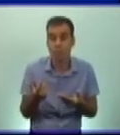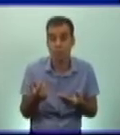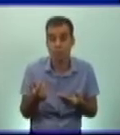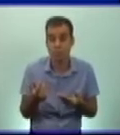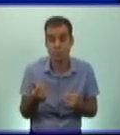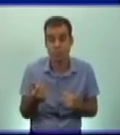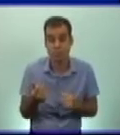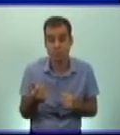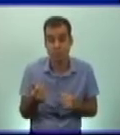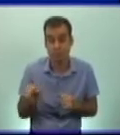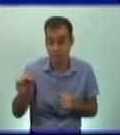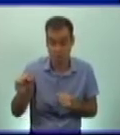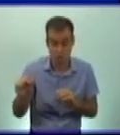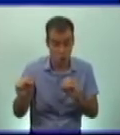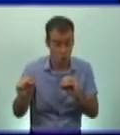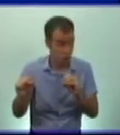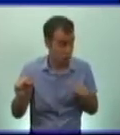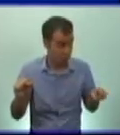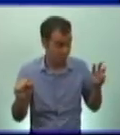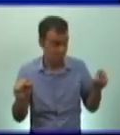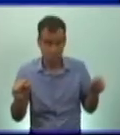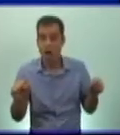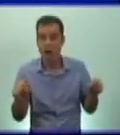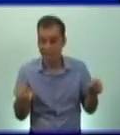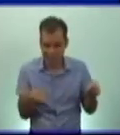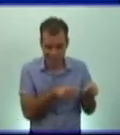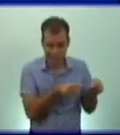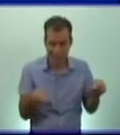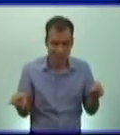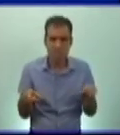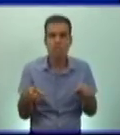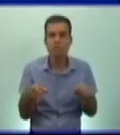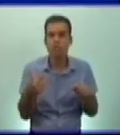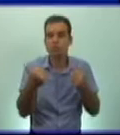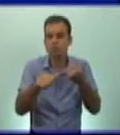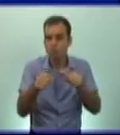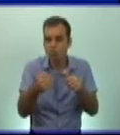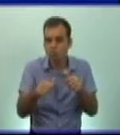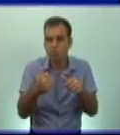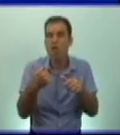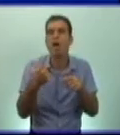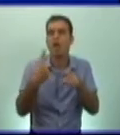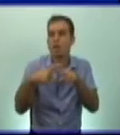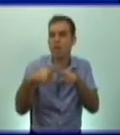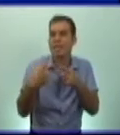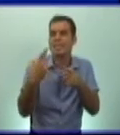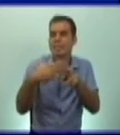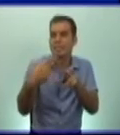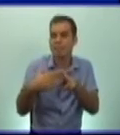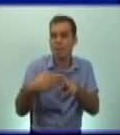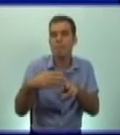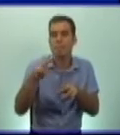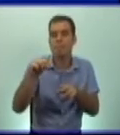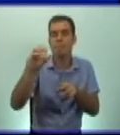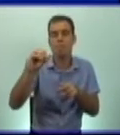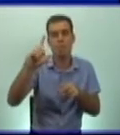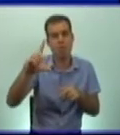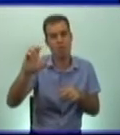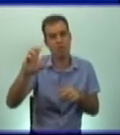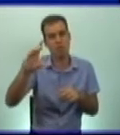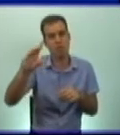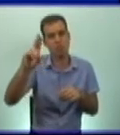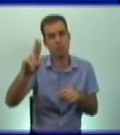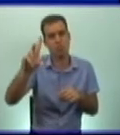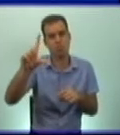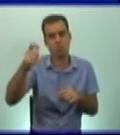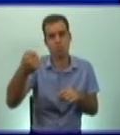y el dióxido de azufre, ustedes conocen que todas son sustancias moleculares, es decir, que están formadas por moléculas. Por tanto, ¿qué relación hay